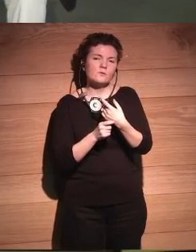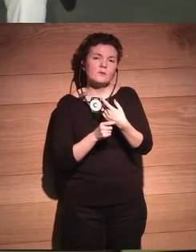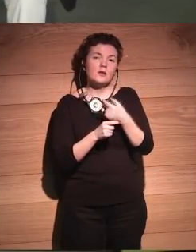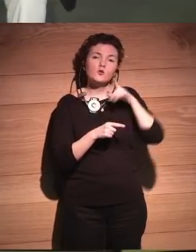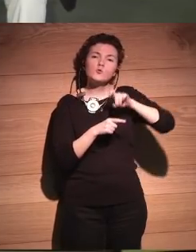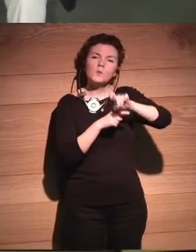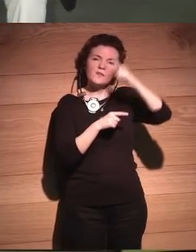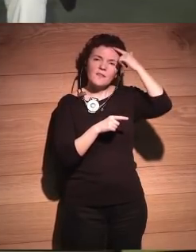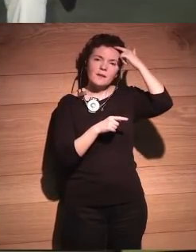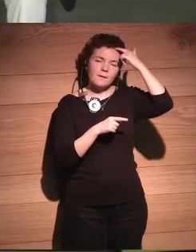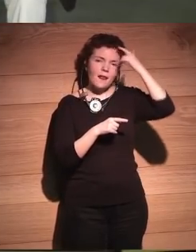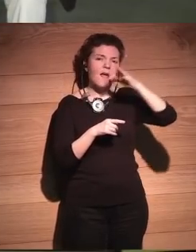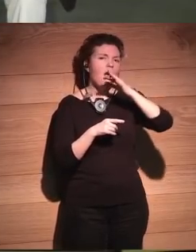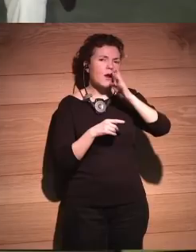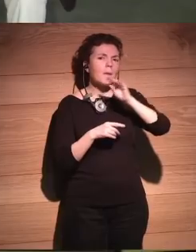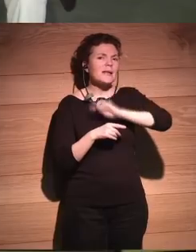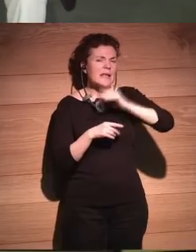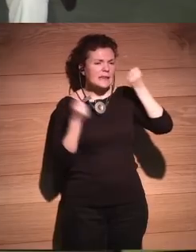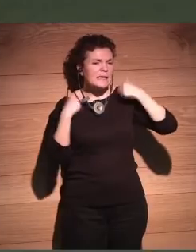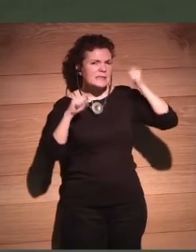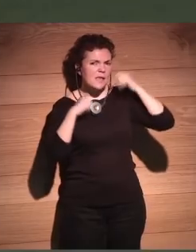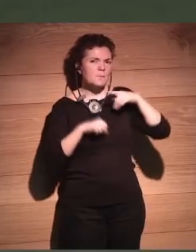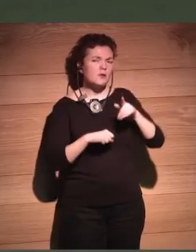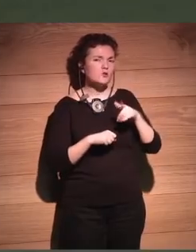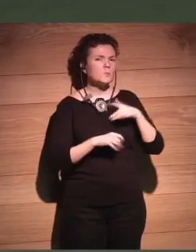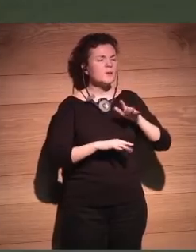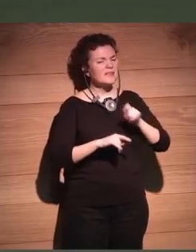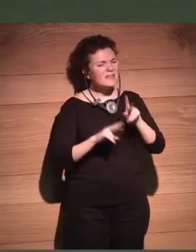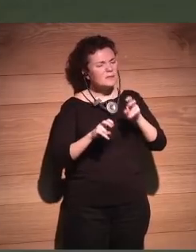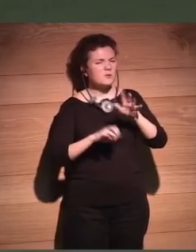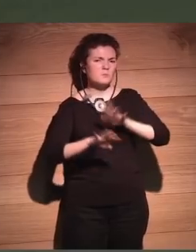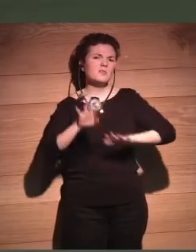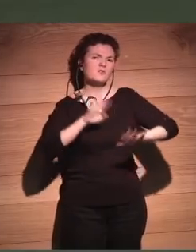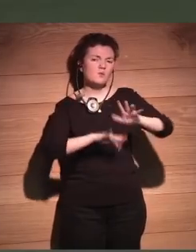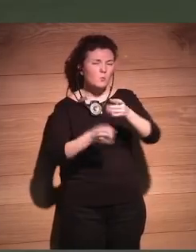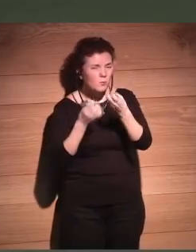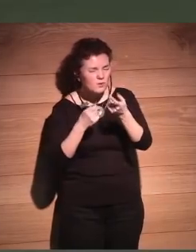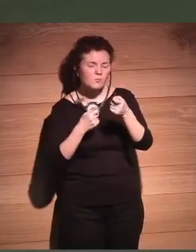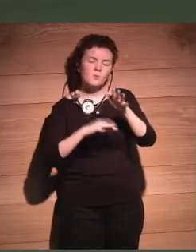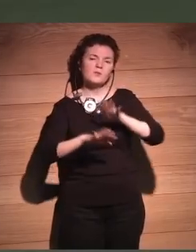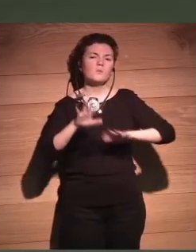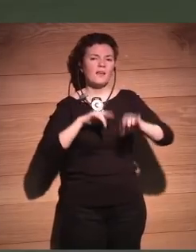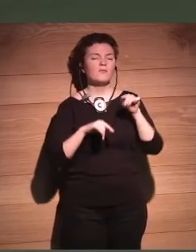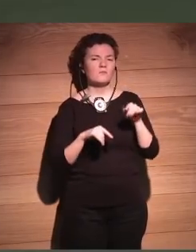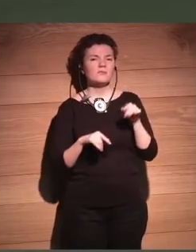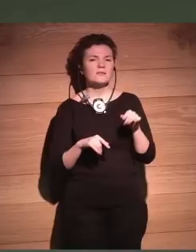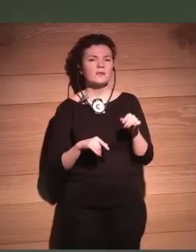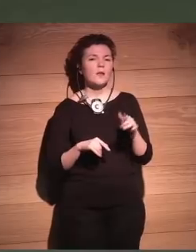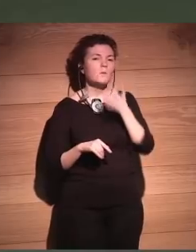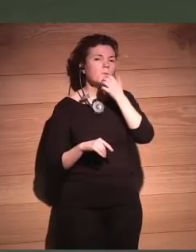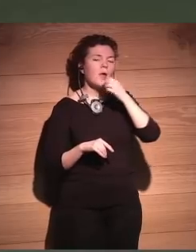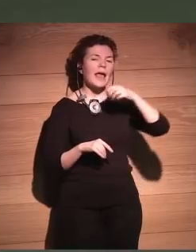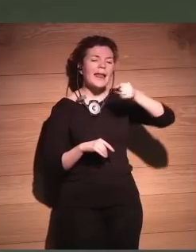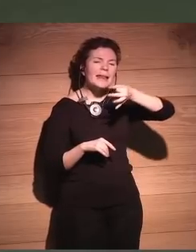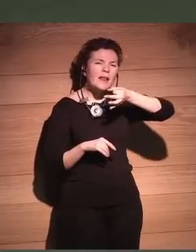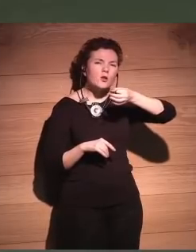los tumores cerebrales. Ahora mismo hay bastantes ensayos, pero esto es bastante más sofisticado que lo que tú estás comentando. Por ejemplo, hay